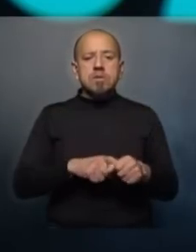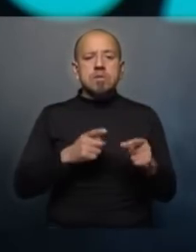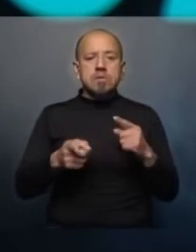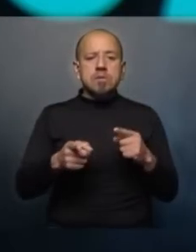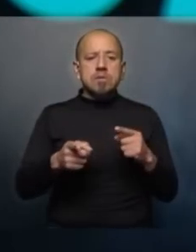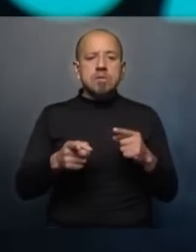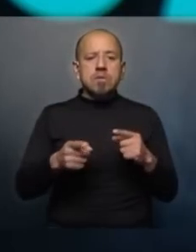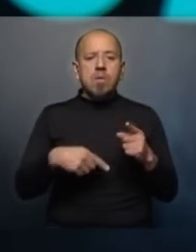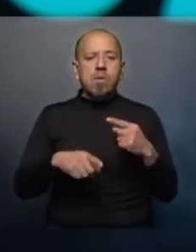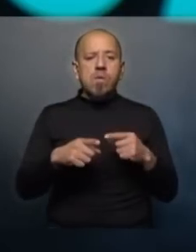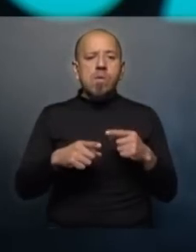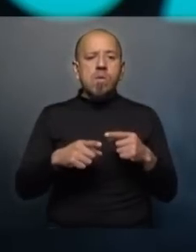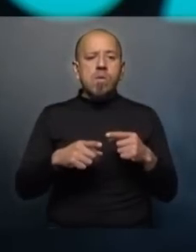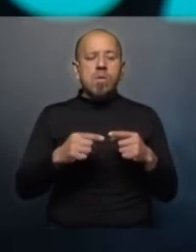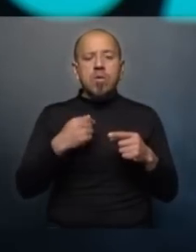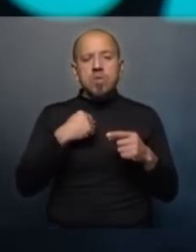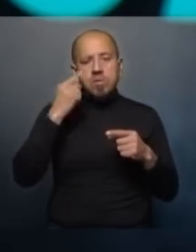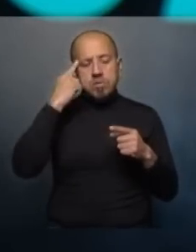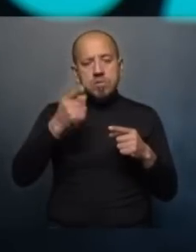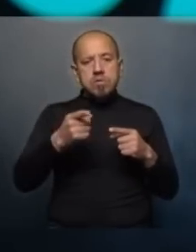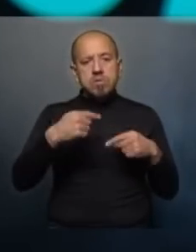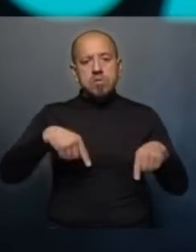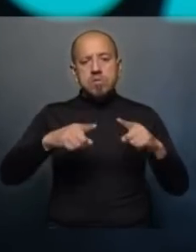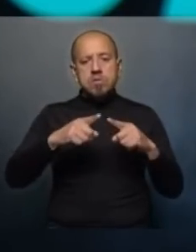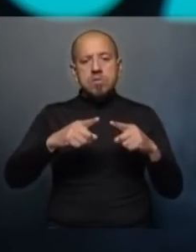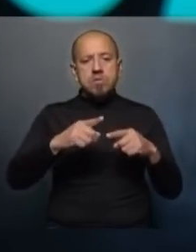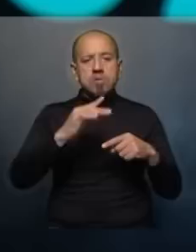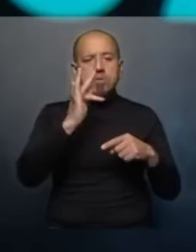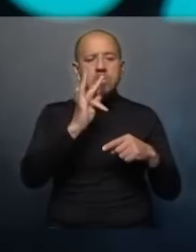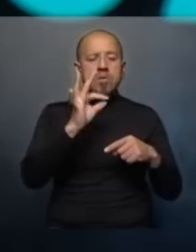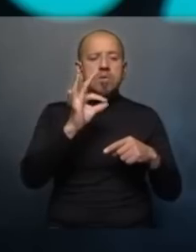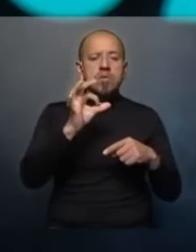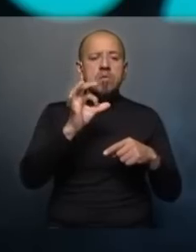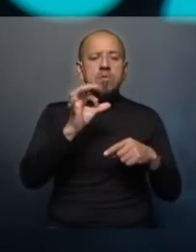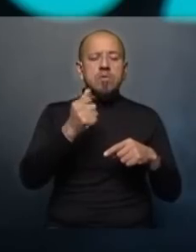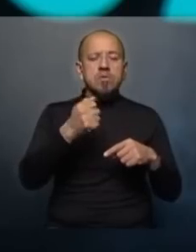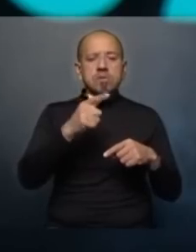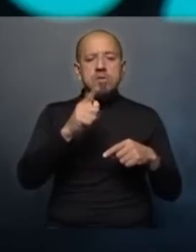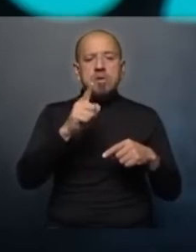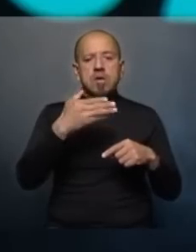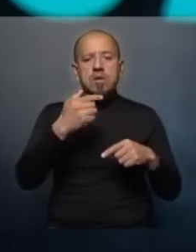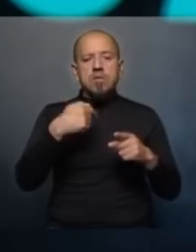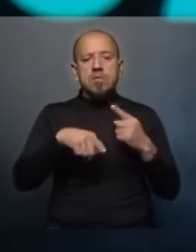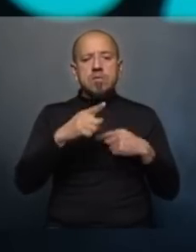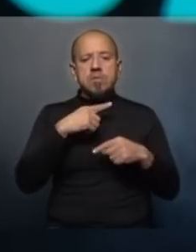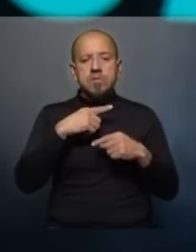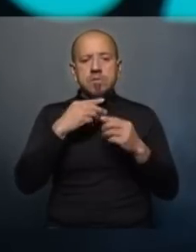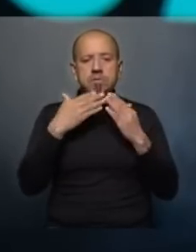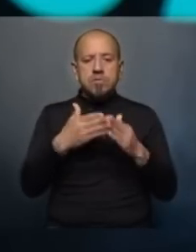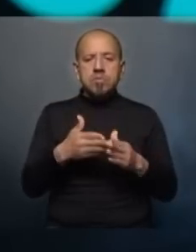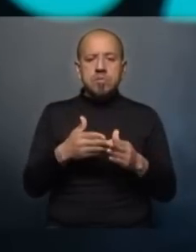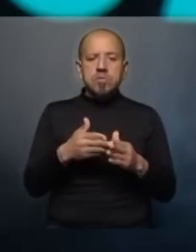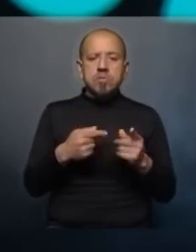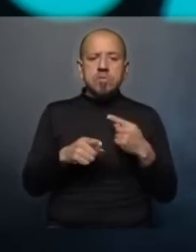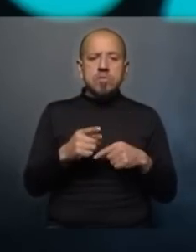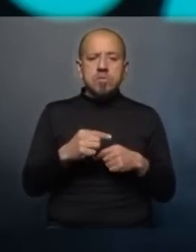Este nosotros entendemos que eso es una un fuerte defos salva a nadie en la agrupación se le pregunta este